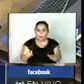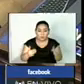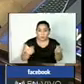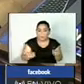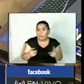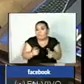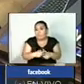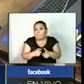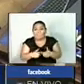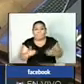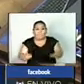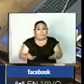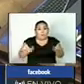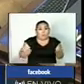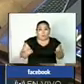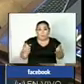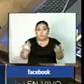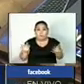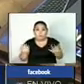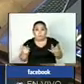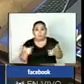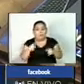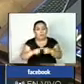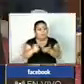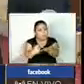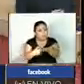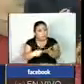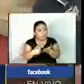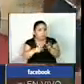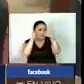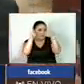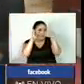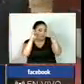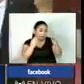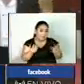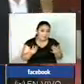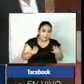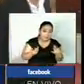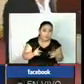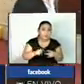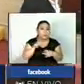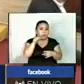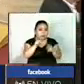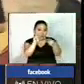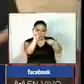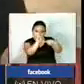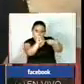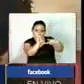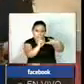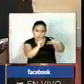básicamente han quedado en el aire la discusión de estos importantes temas sobre el